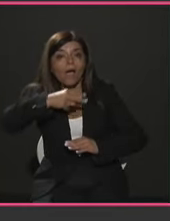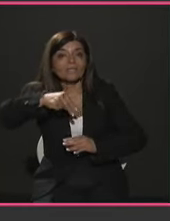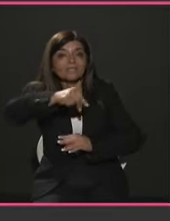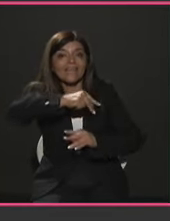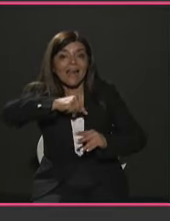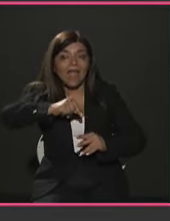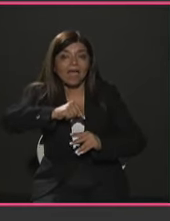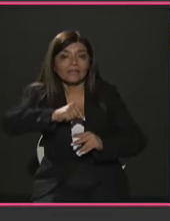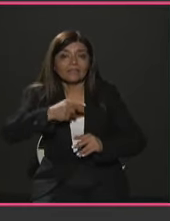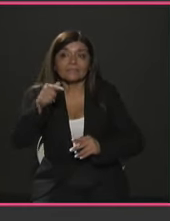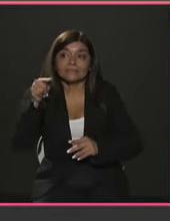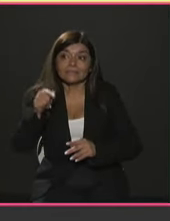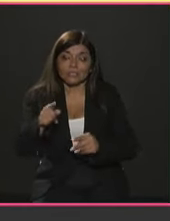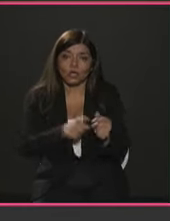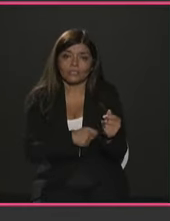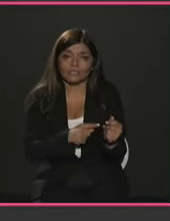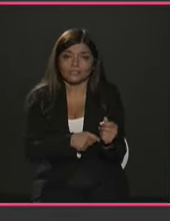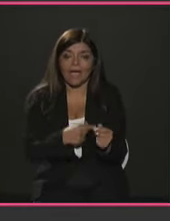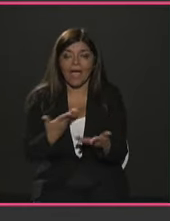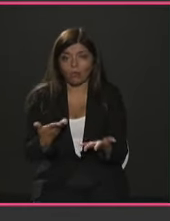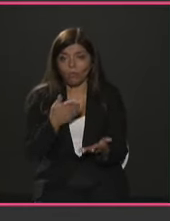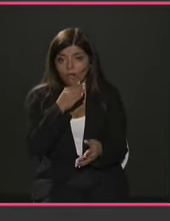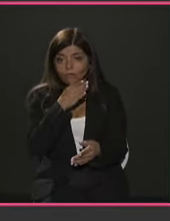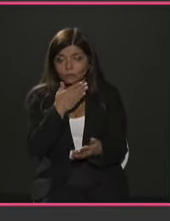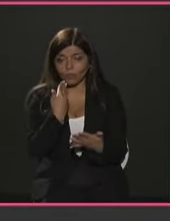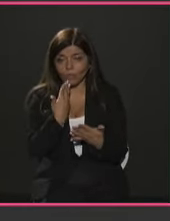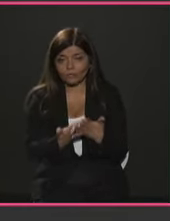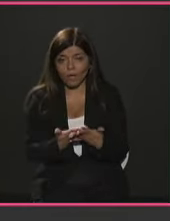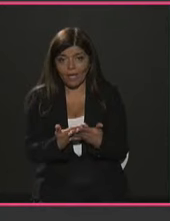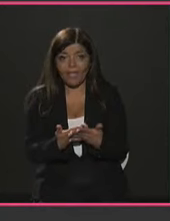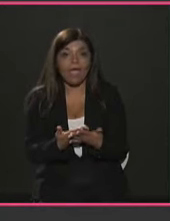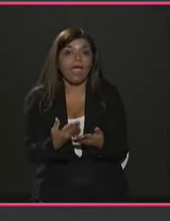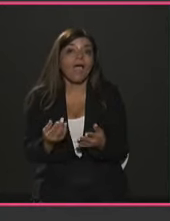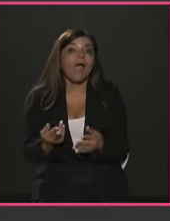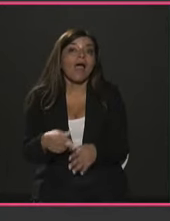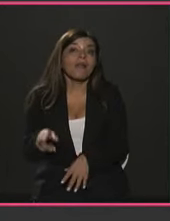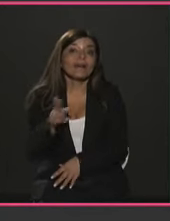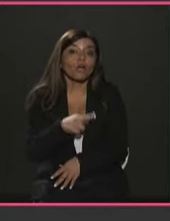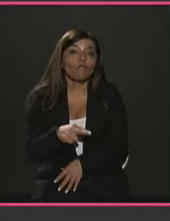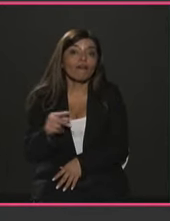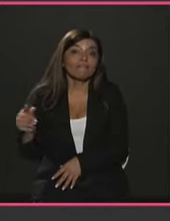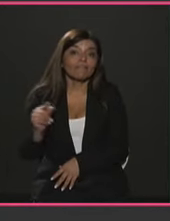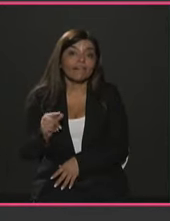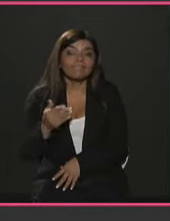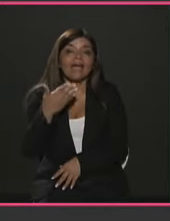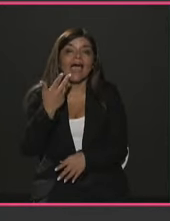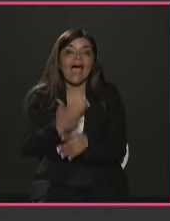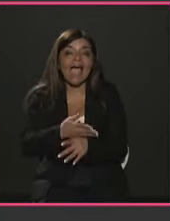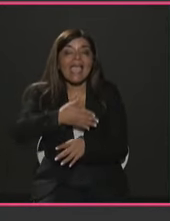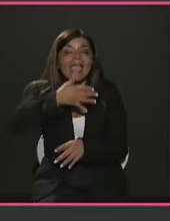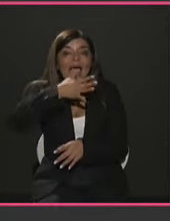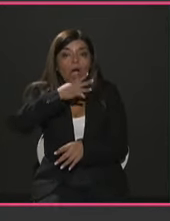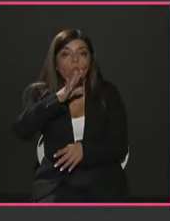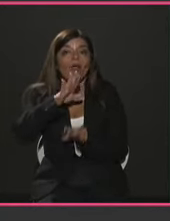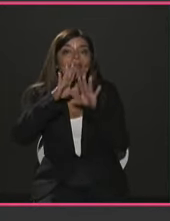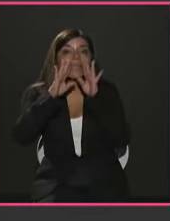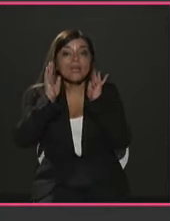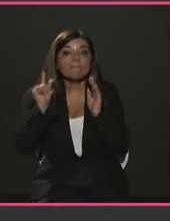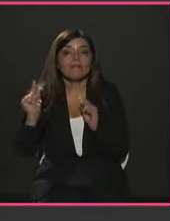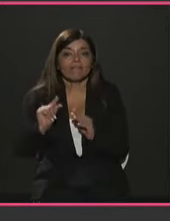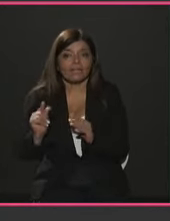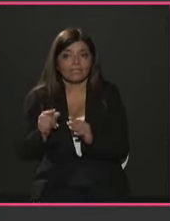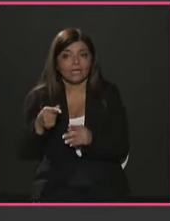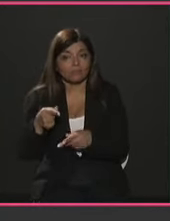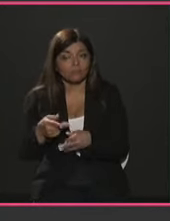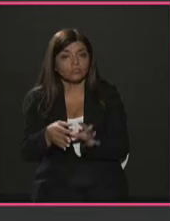agua es electricidad Entonces cuando tenemos electricidad renovable y barata tenemos agua limpia y barata No es cierto que